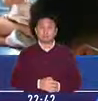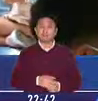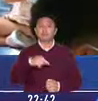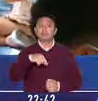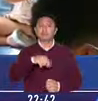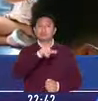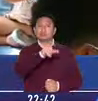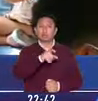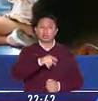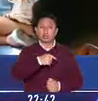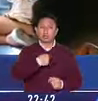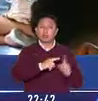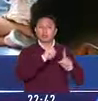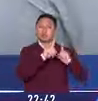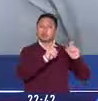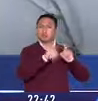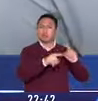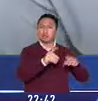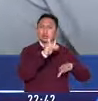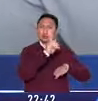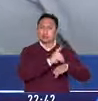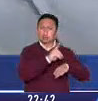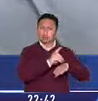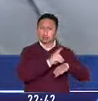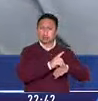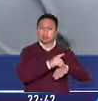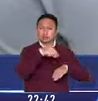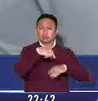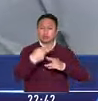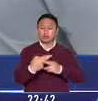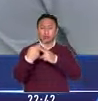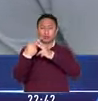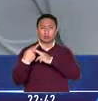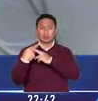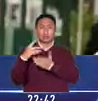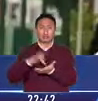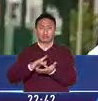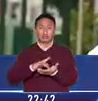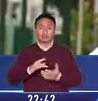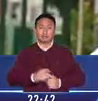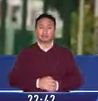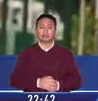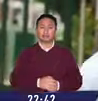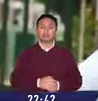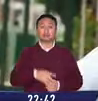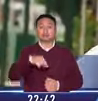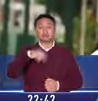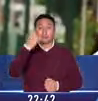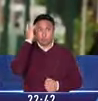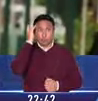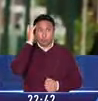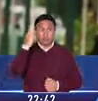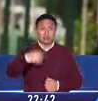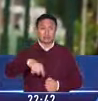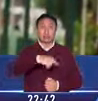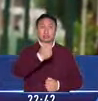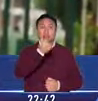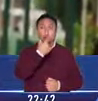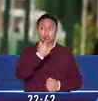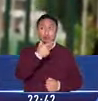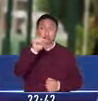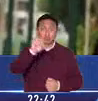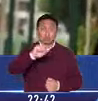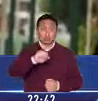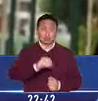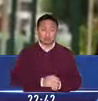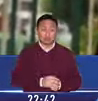con los pacientes, médicos y encargados de la farmacia. Preocupados, hay las medicinas, hay